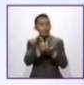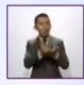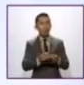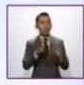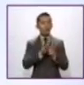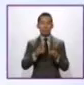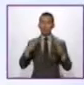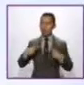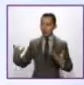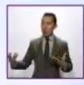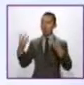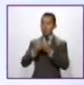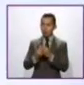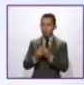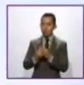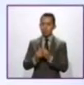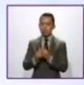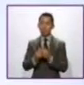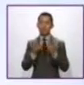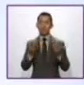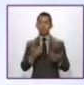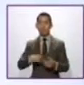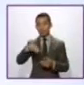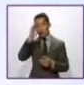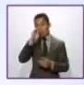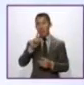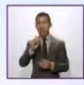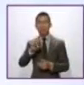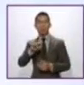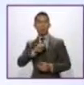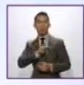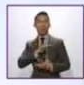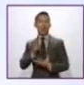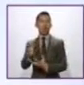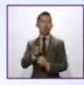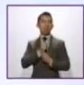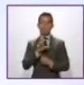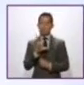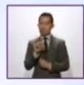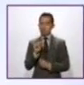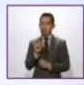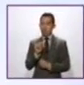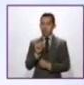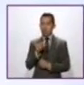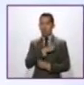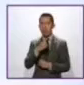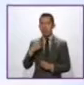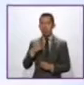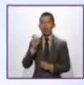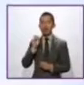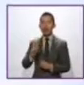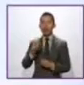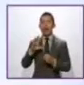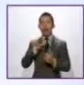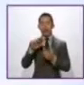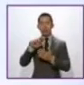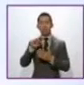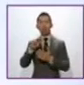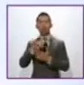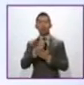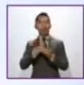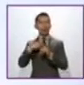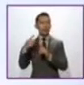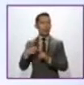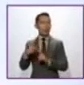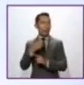de los ciudadanos. No hay que apropiarnos de algo que no es nuestro. Hay que hacer nuestras las políticas públicas